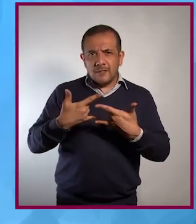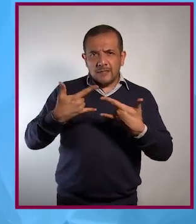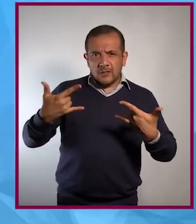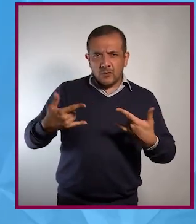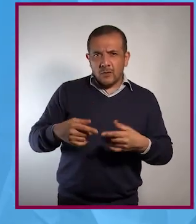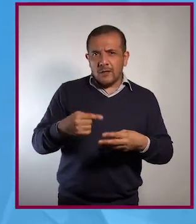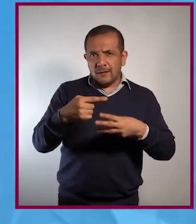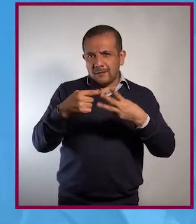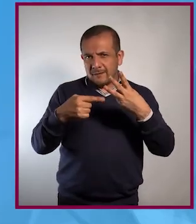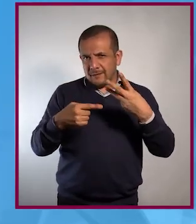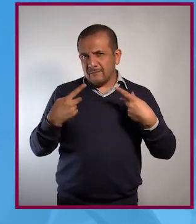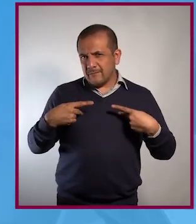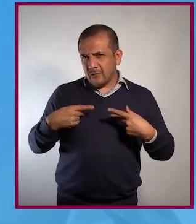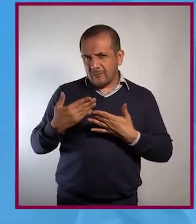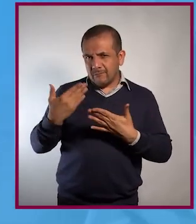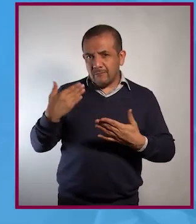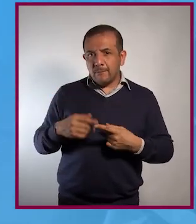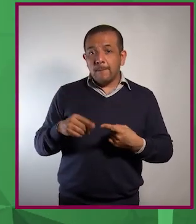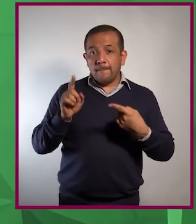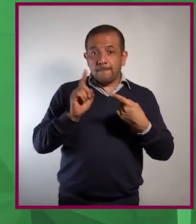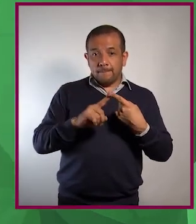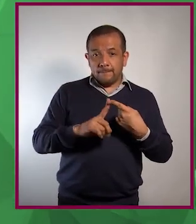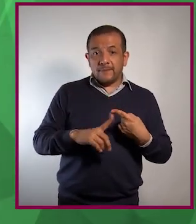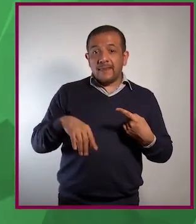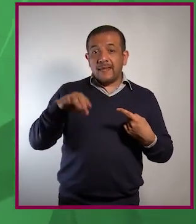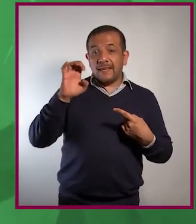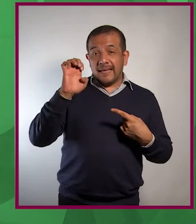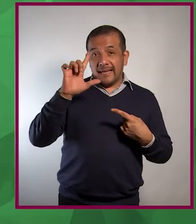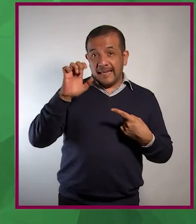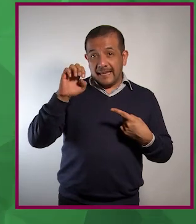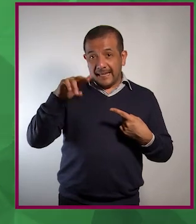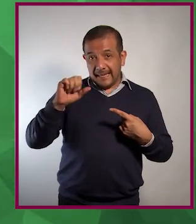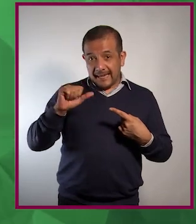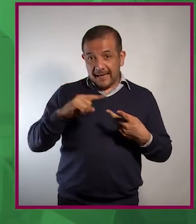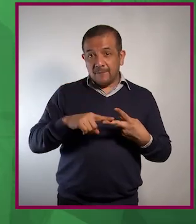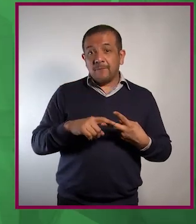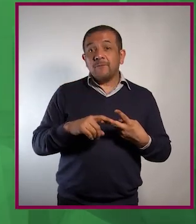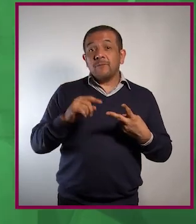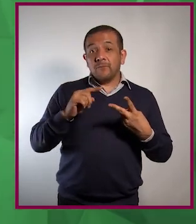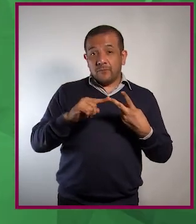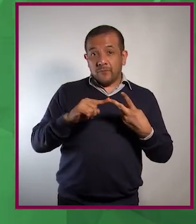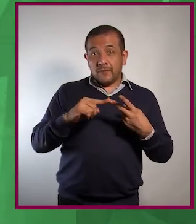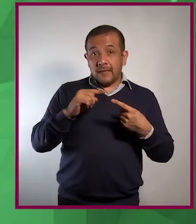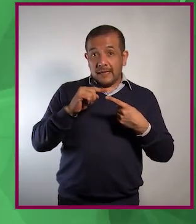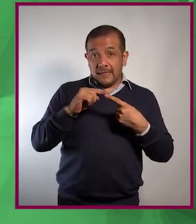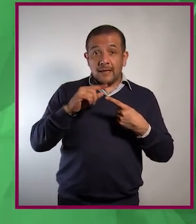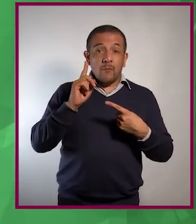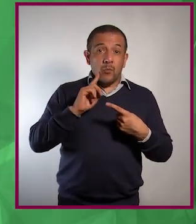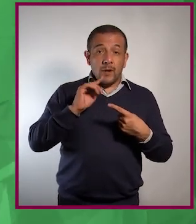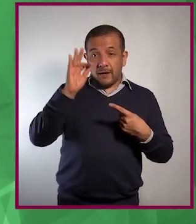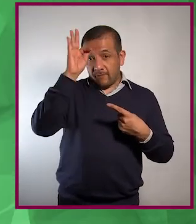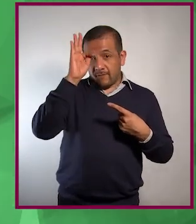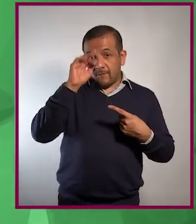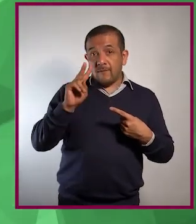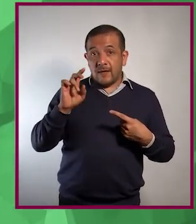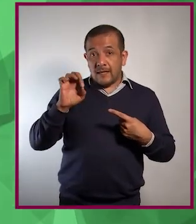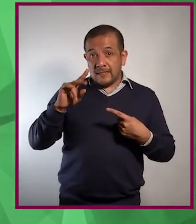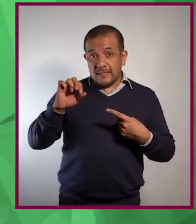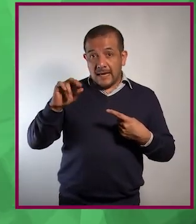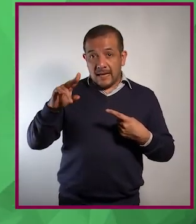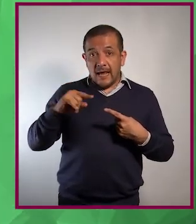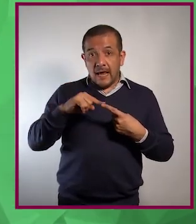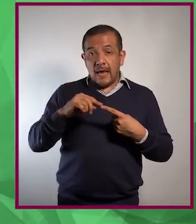tuberculosis? Menciona 3. Helena Lucrecia Cornaro Piscopia fue una filósofa